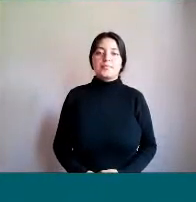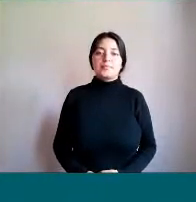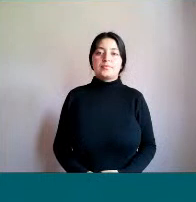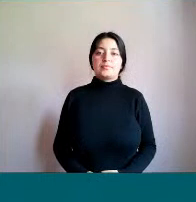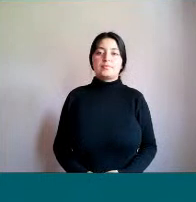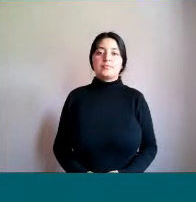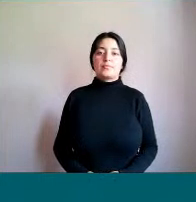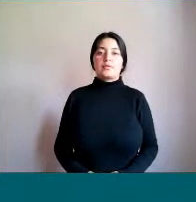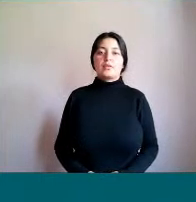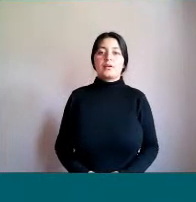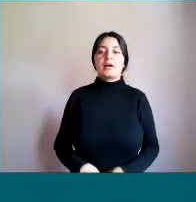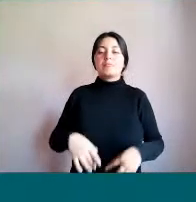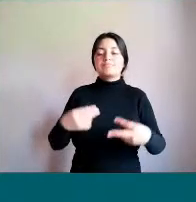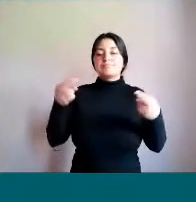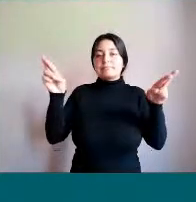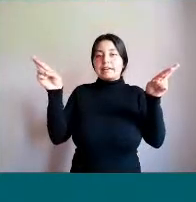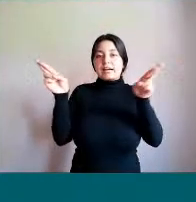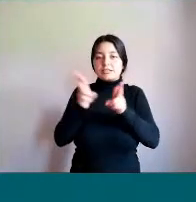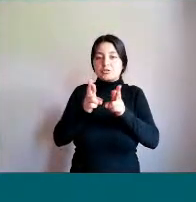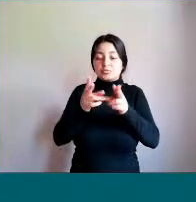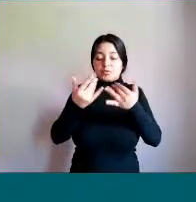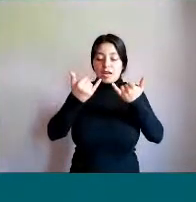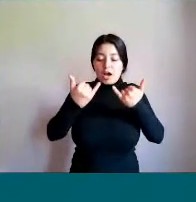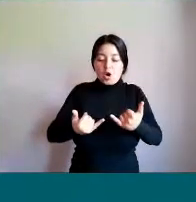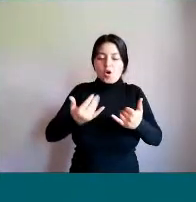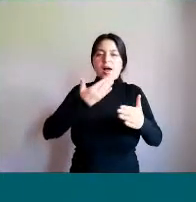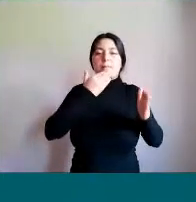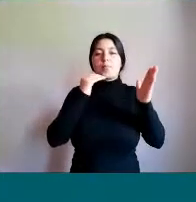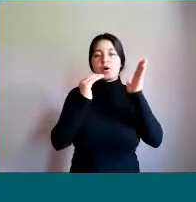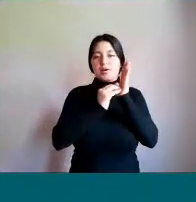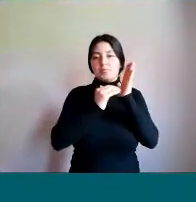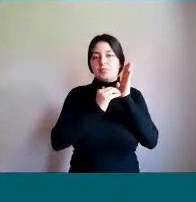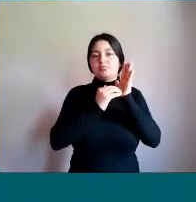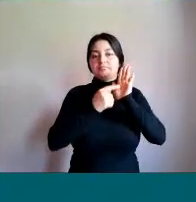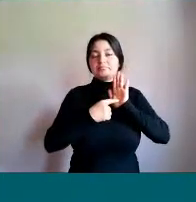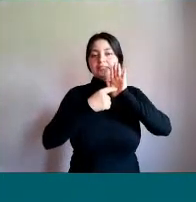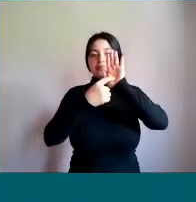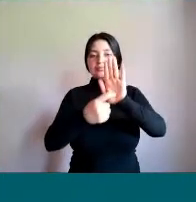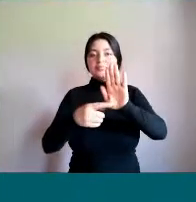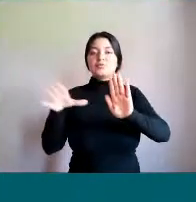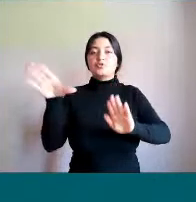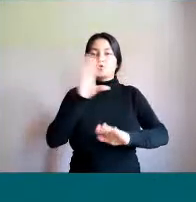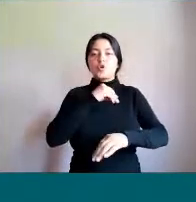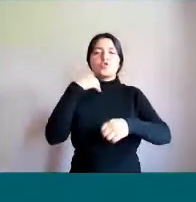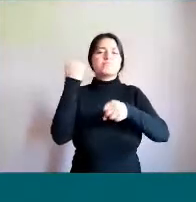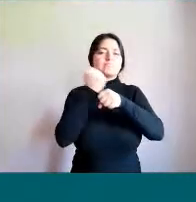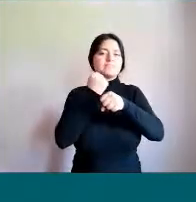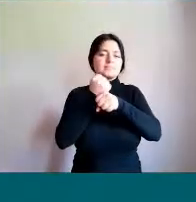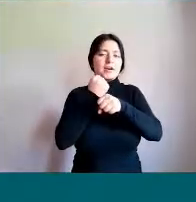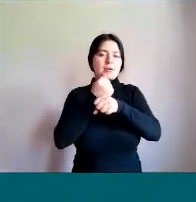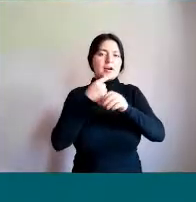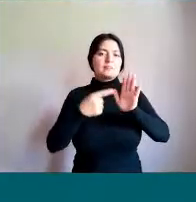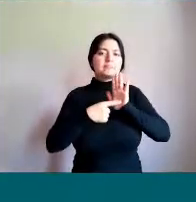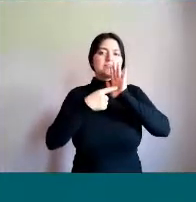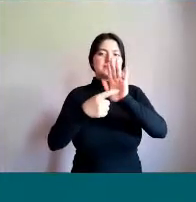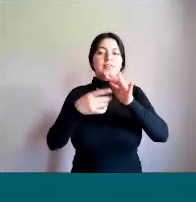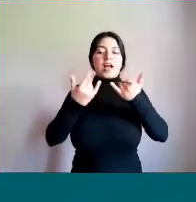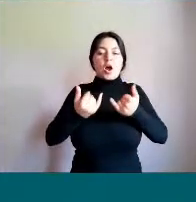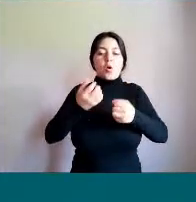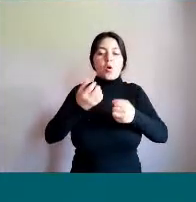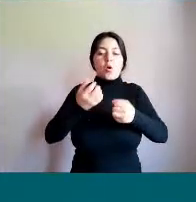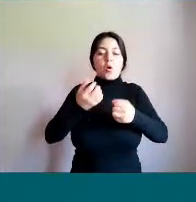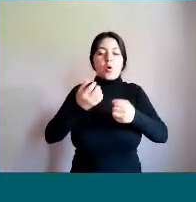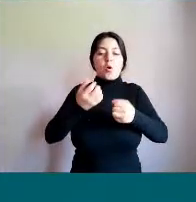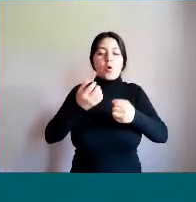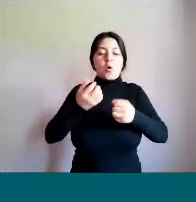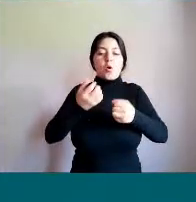En concreto, vamos a aterrizarlo a un ejemplo, ¿vale? Para que lo podáis ver y lo podáis trabajar. Estamos trabajando el tema de la poesía, ¿vale? En